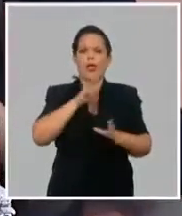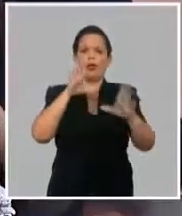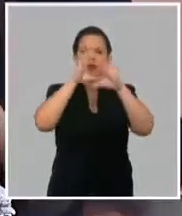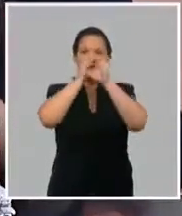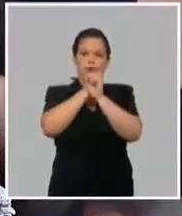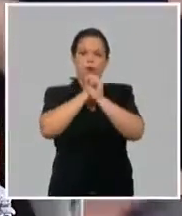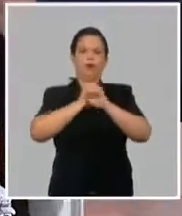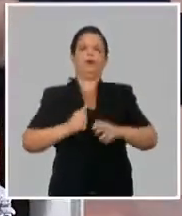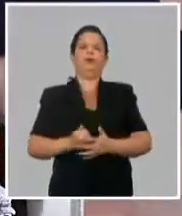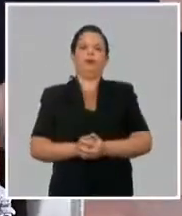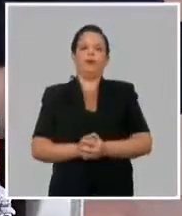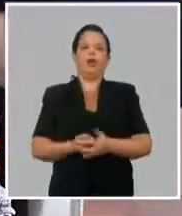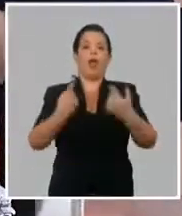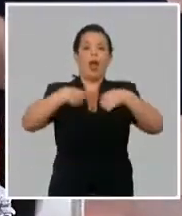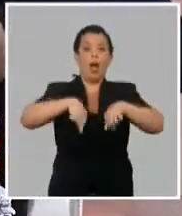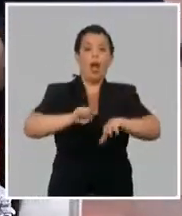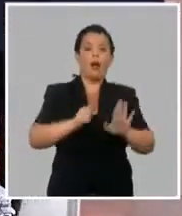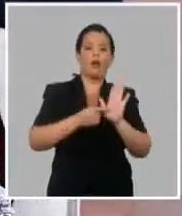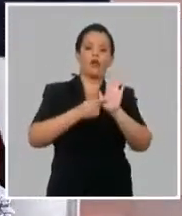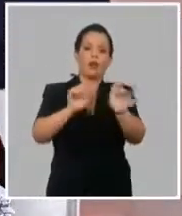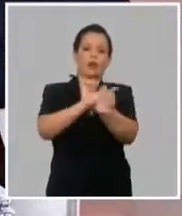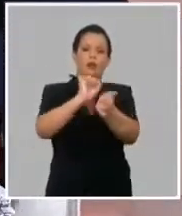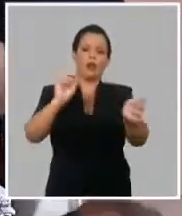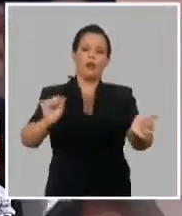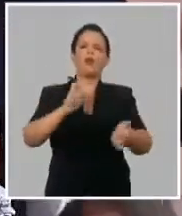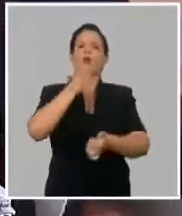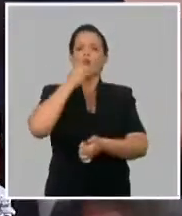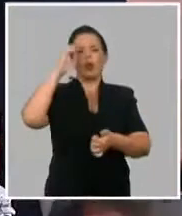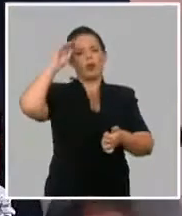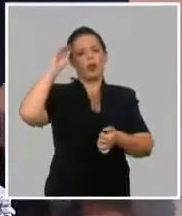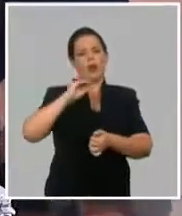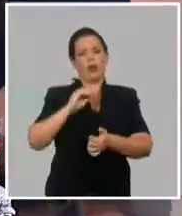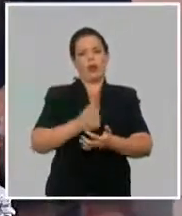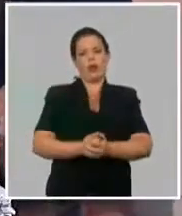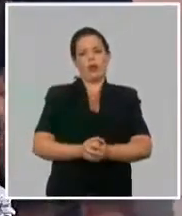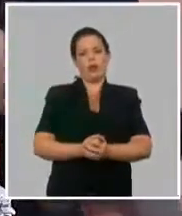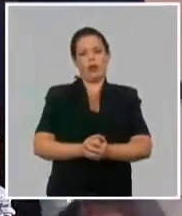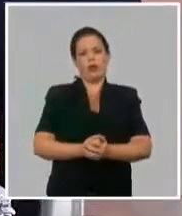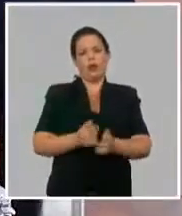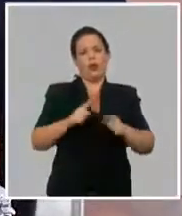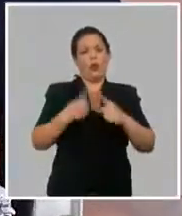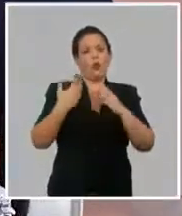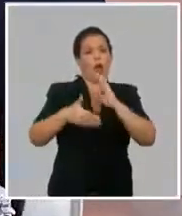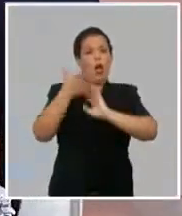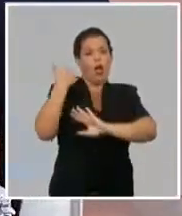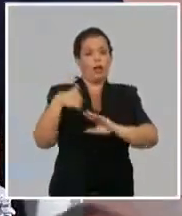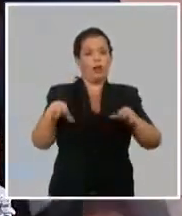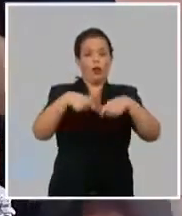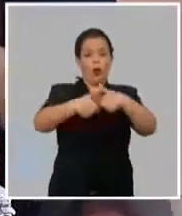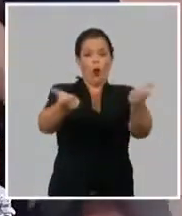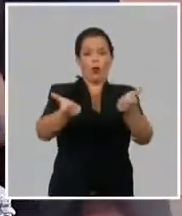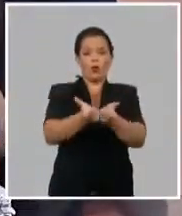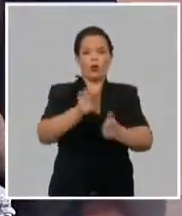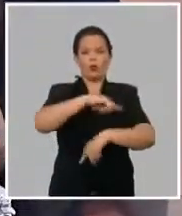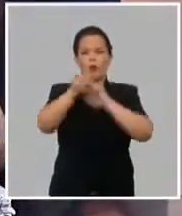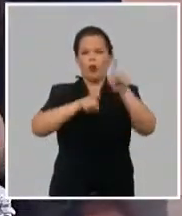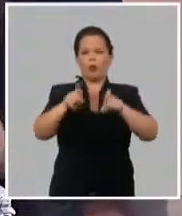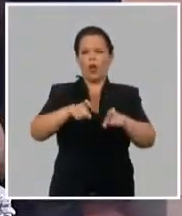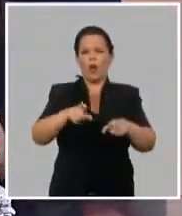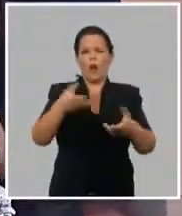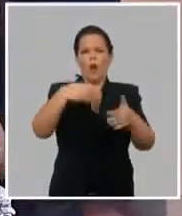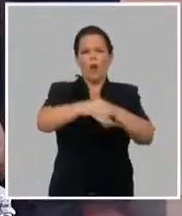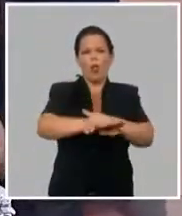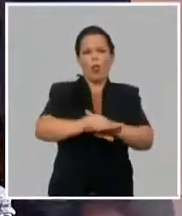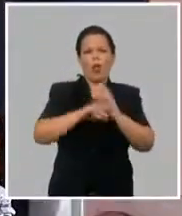pública que invoca y de presión del congreso que hay seguridad dónde está en esas investigaciones el denominador común de todas estas